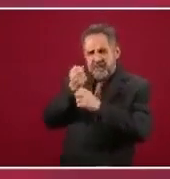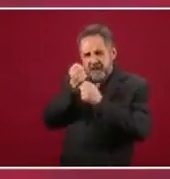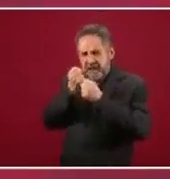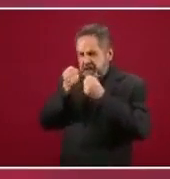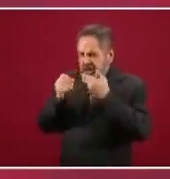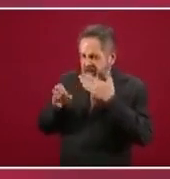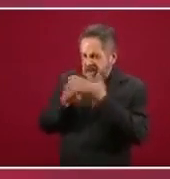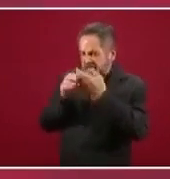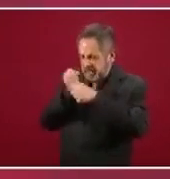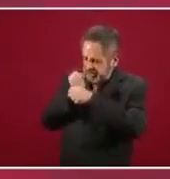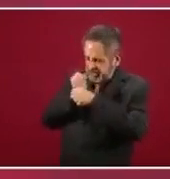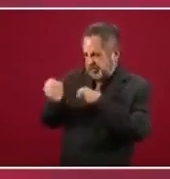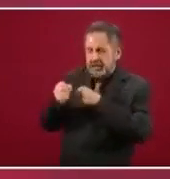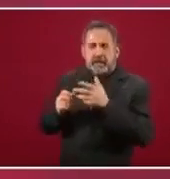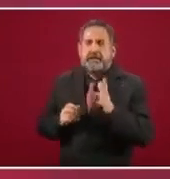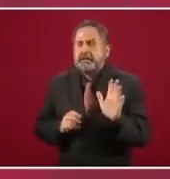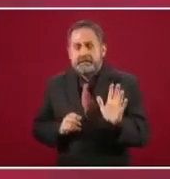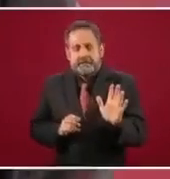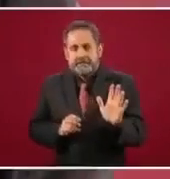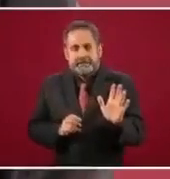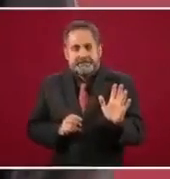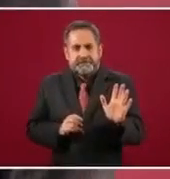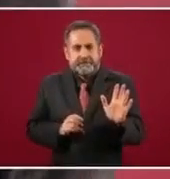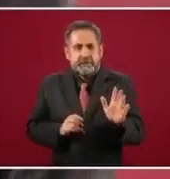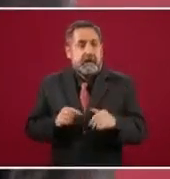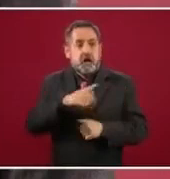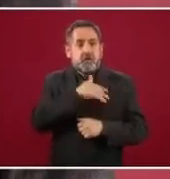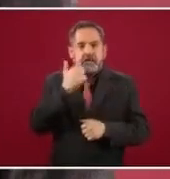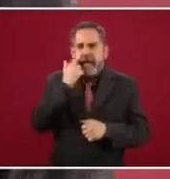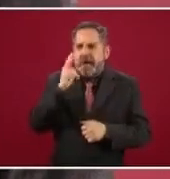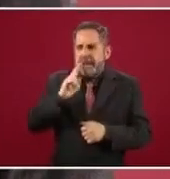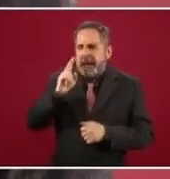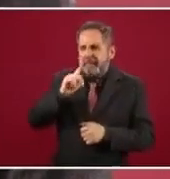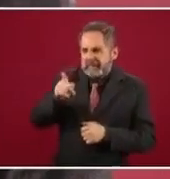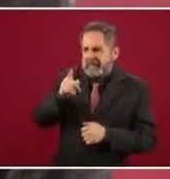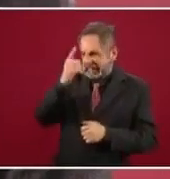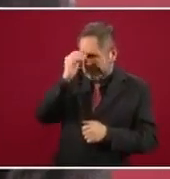se reprimiera, tener la foto,